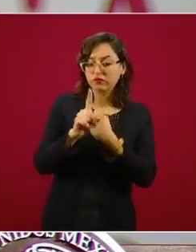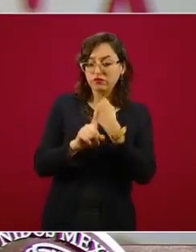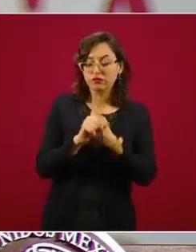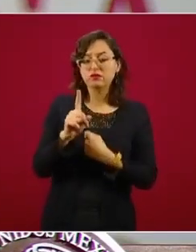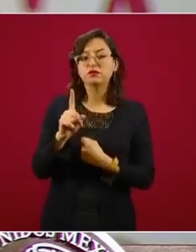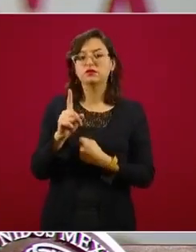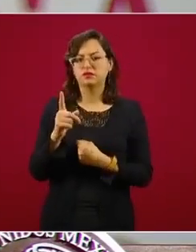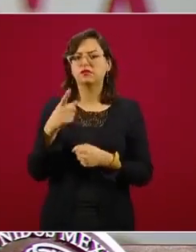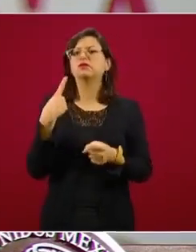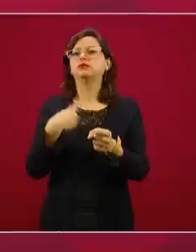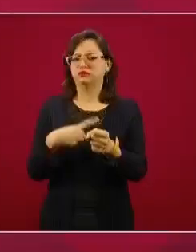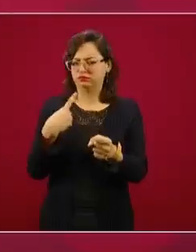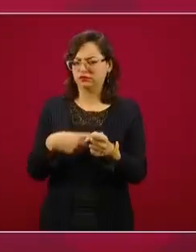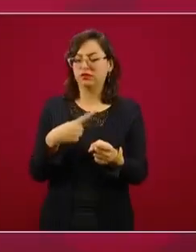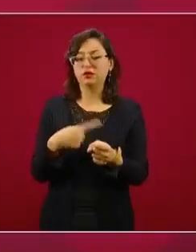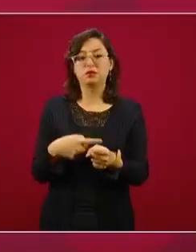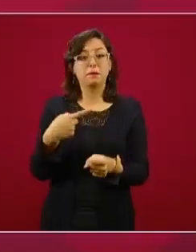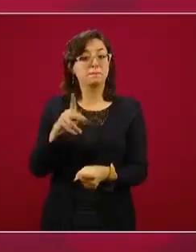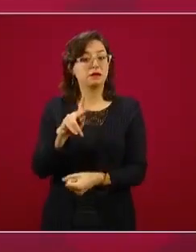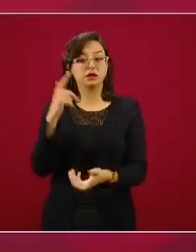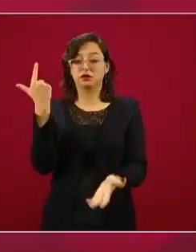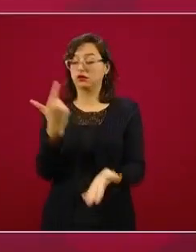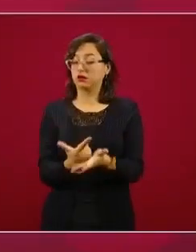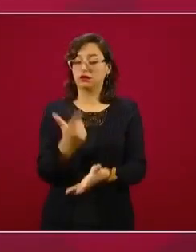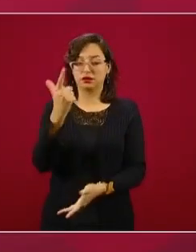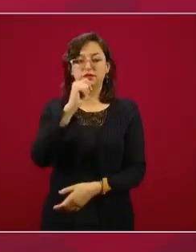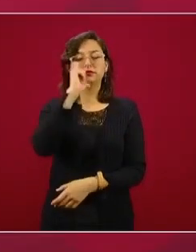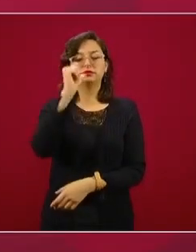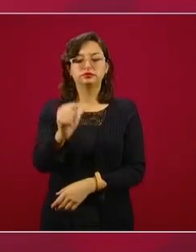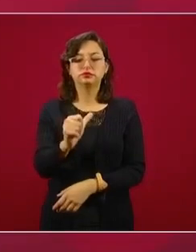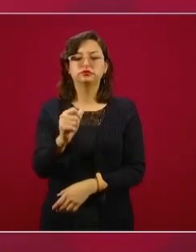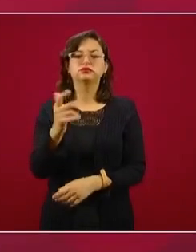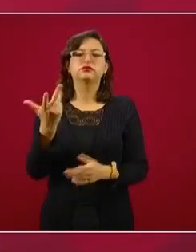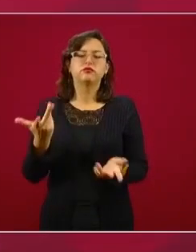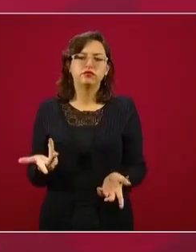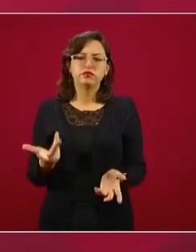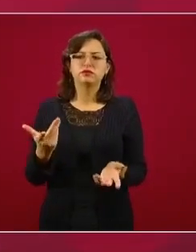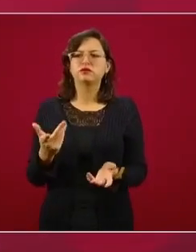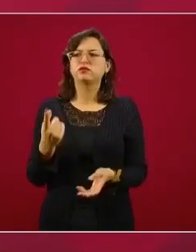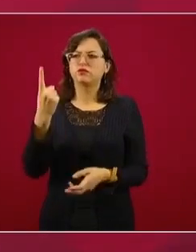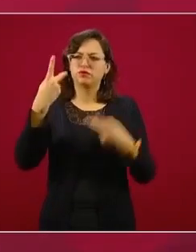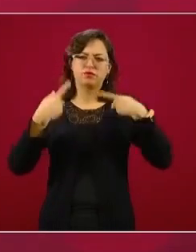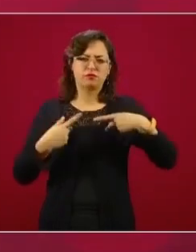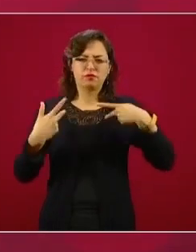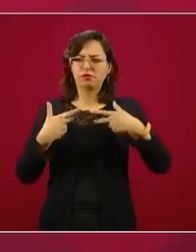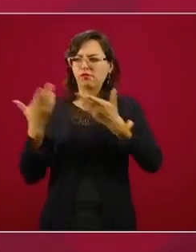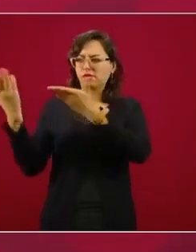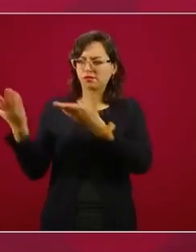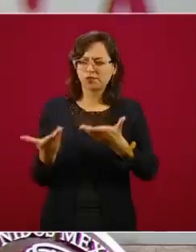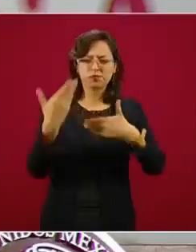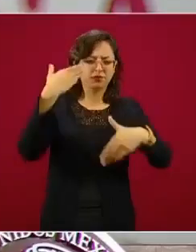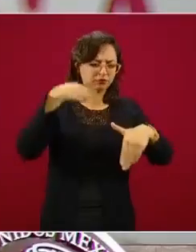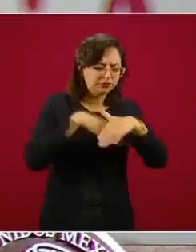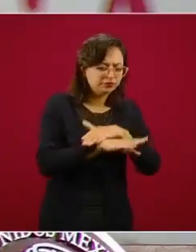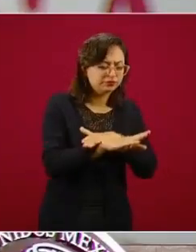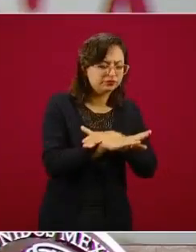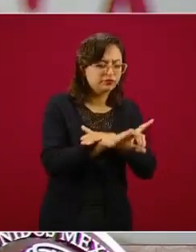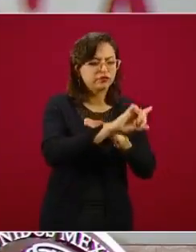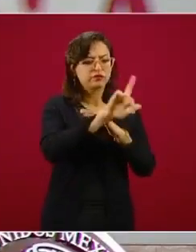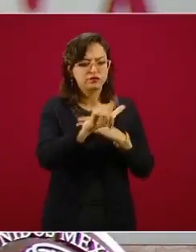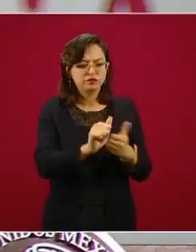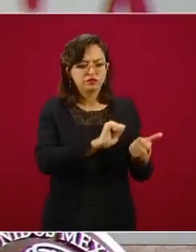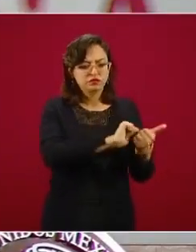críticos. Si se recibe a alguien ahí, o de los que se reciban, si pasa una cuestión crítica, tenemos al hospital ahí